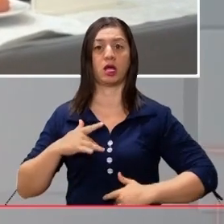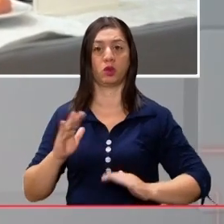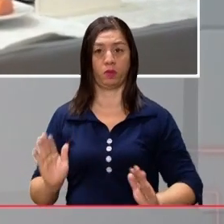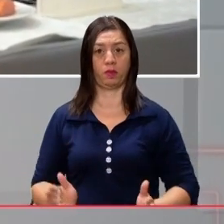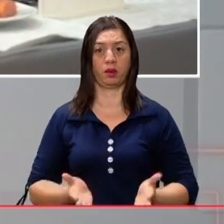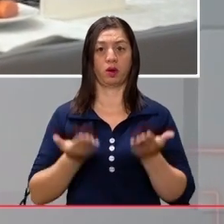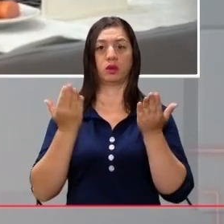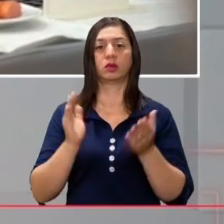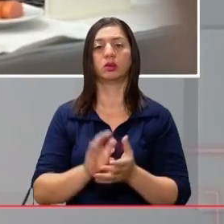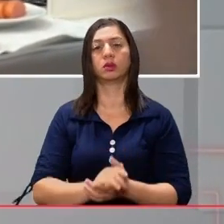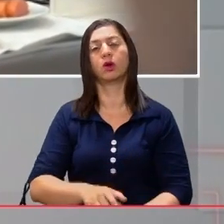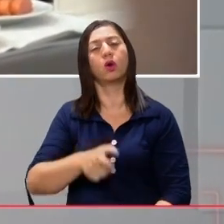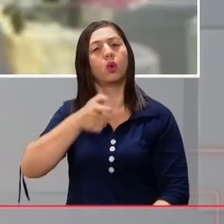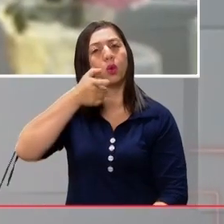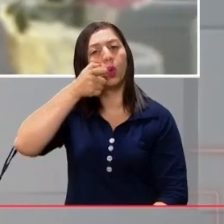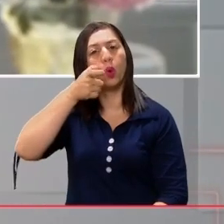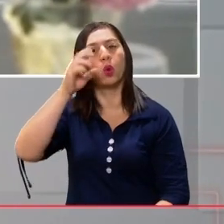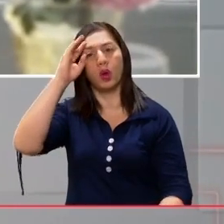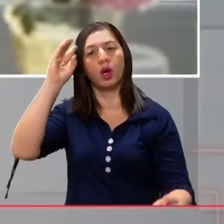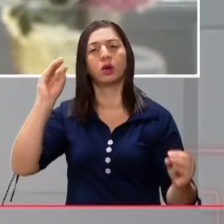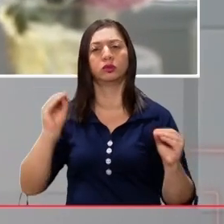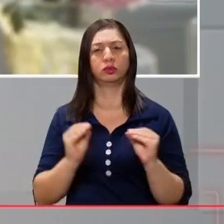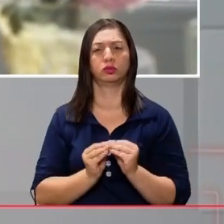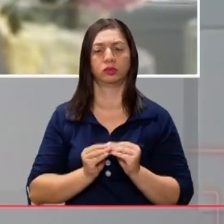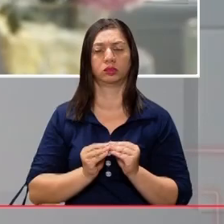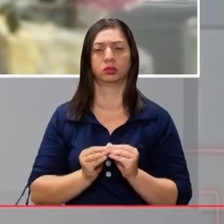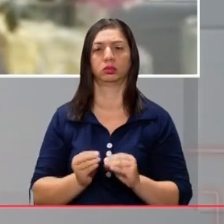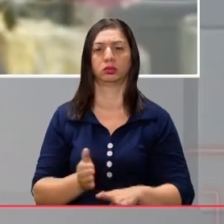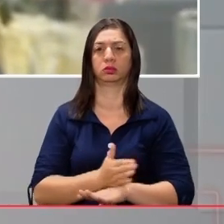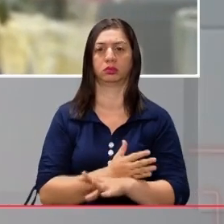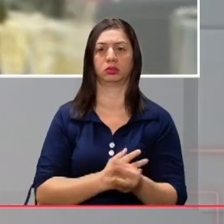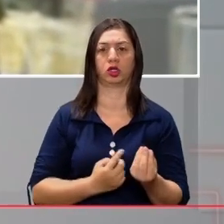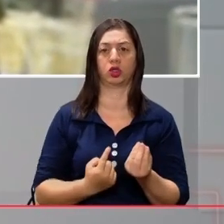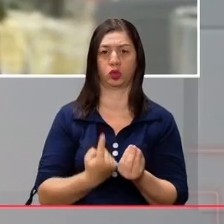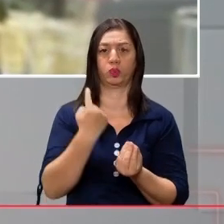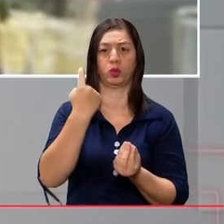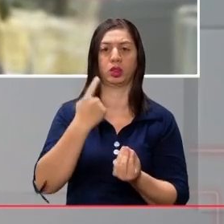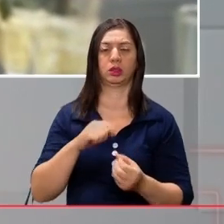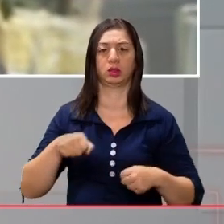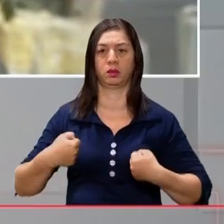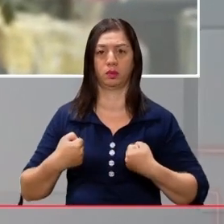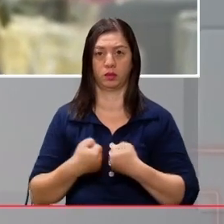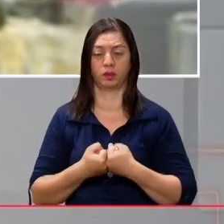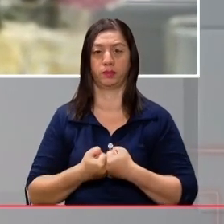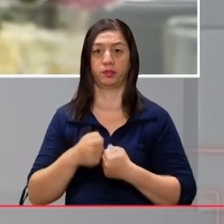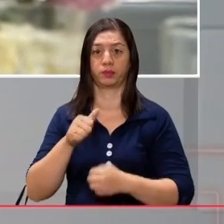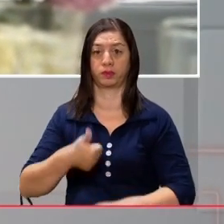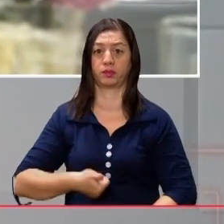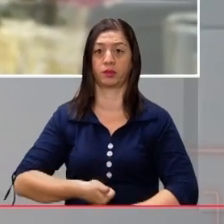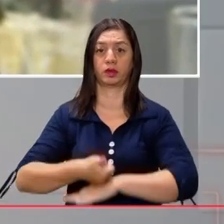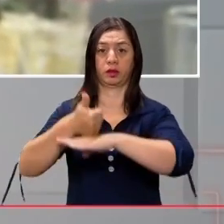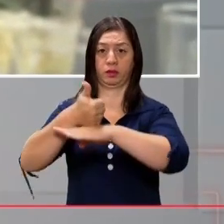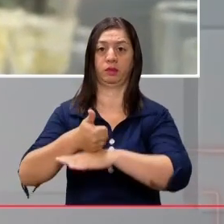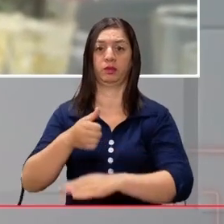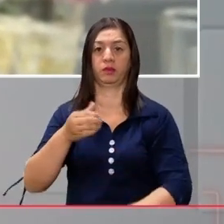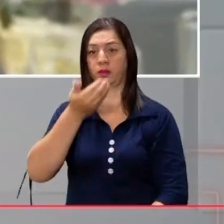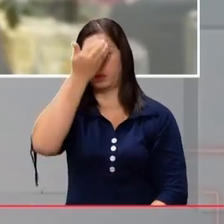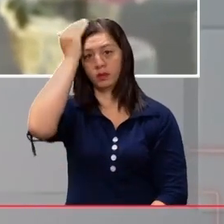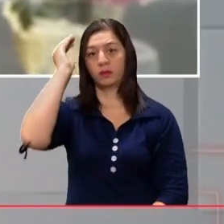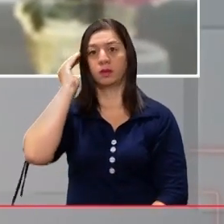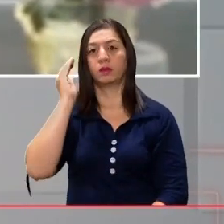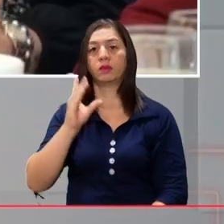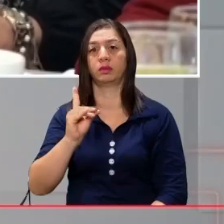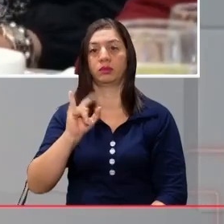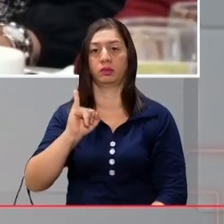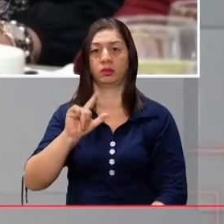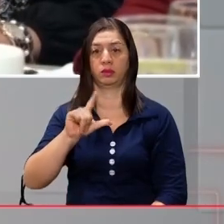Las observaciones hacen parte de los acuerdos que plantearon los partidos de coalición. Y es que la directora de la colectividad, Dilian Francisca Toro